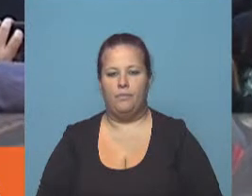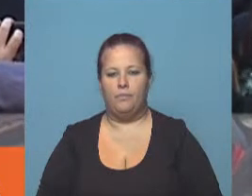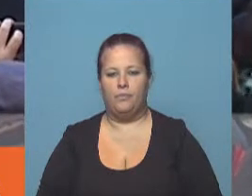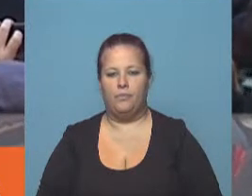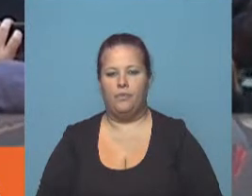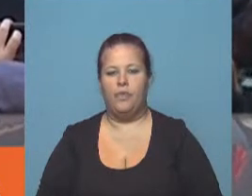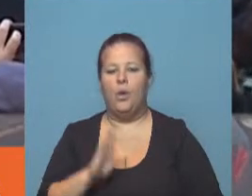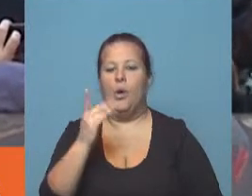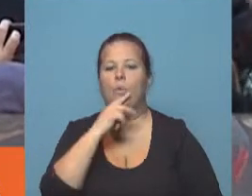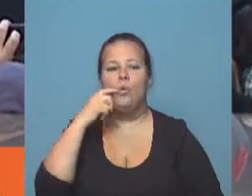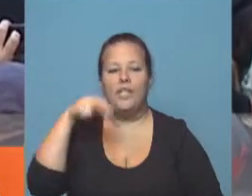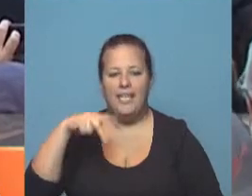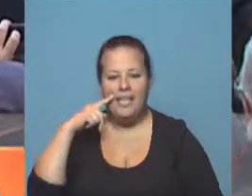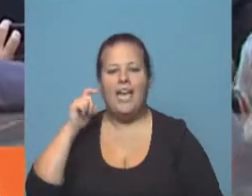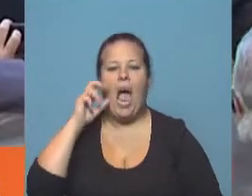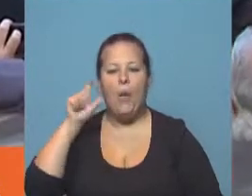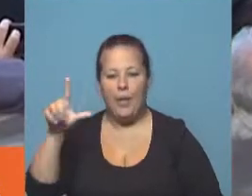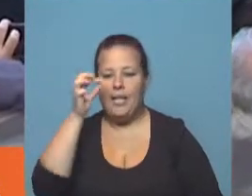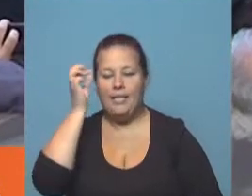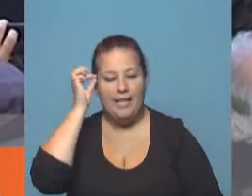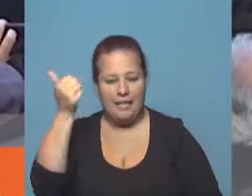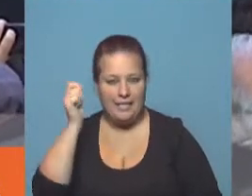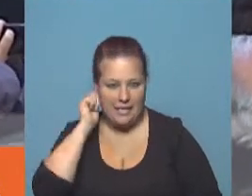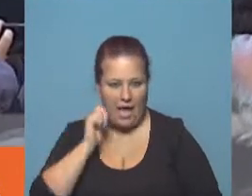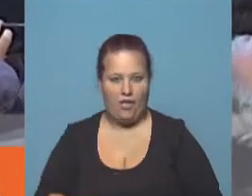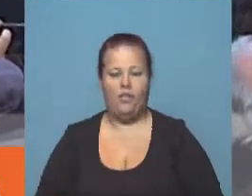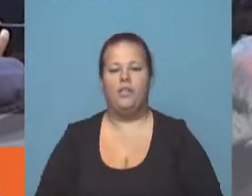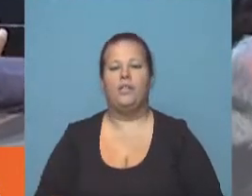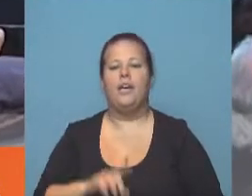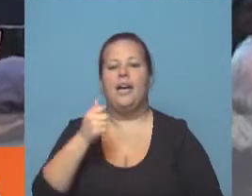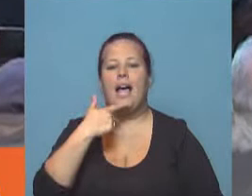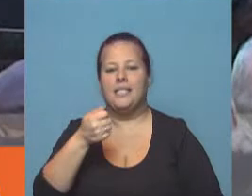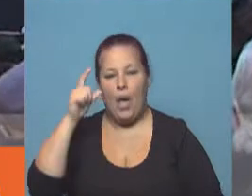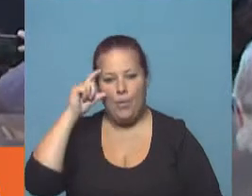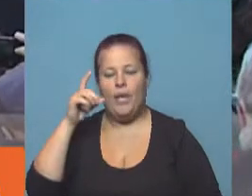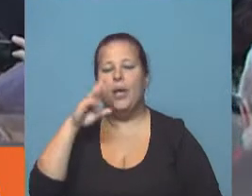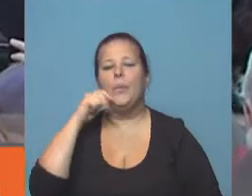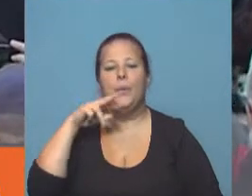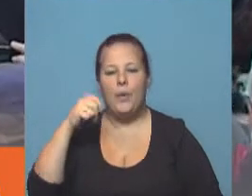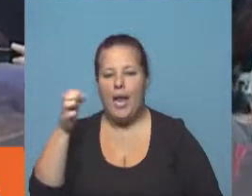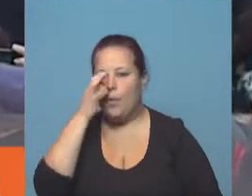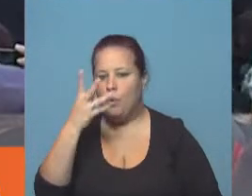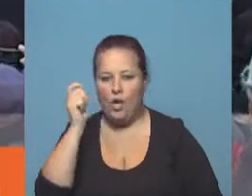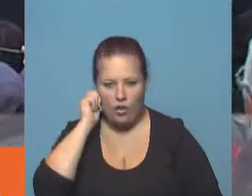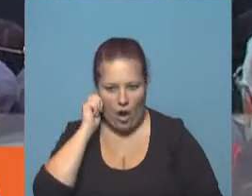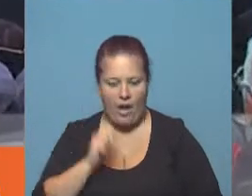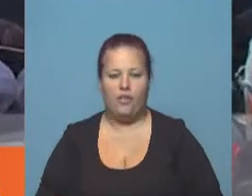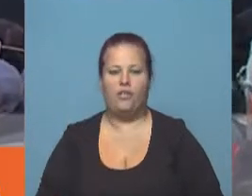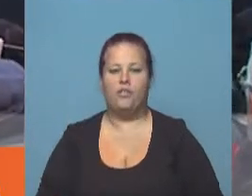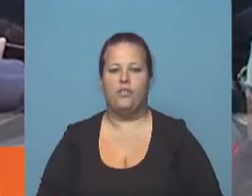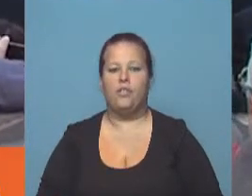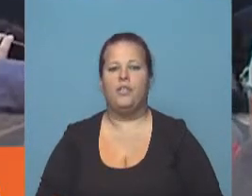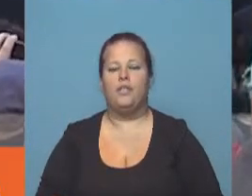presente. Butini Gabriel, 36 años. Presente. Casabé Viviana Adela, 24 años.